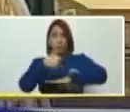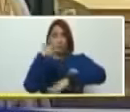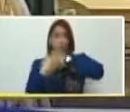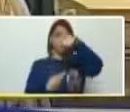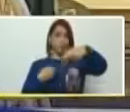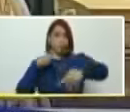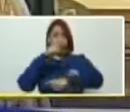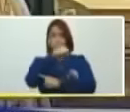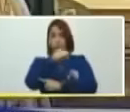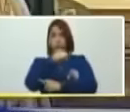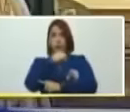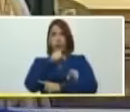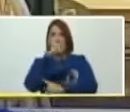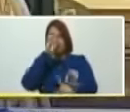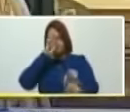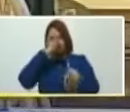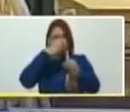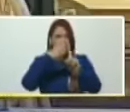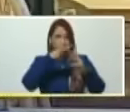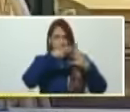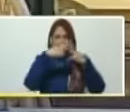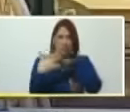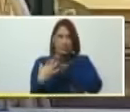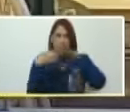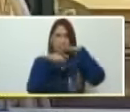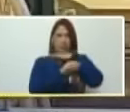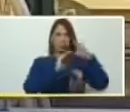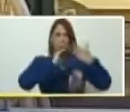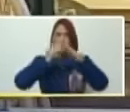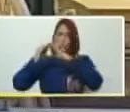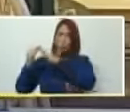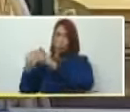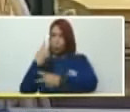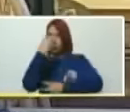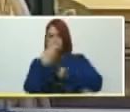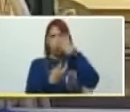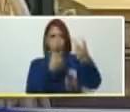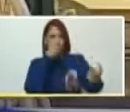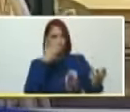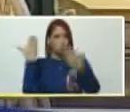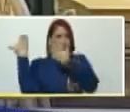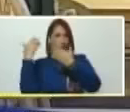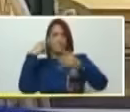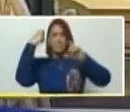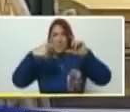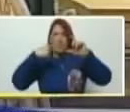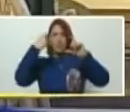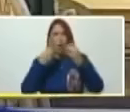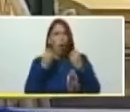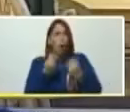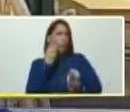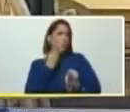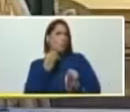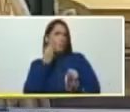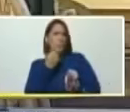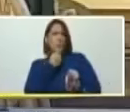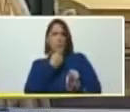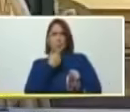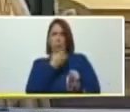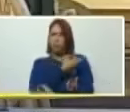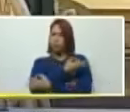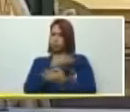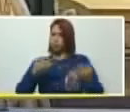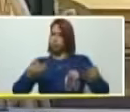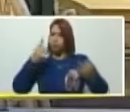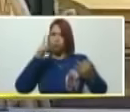allí, barrio adentro, pueblo adentro, comunidad adentro. Tenemos un video, ¿verdad?, de cómo esta experiencia hermosa que se